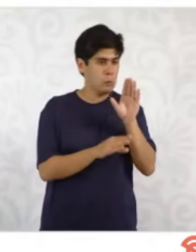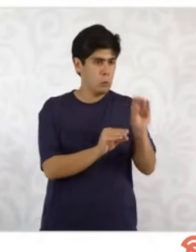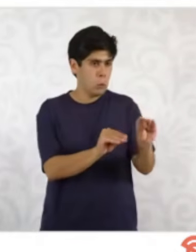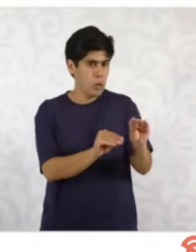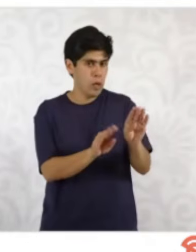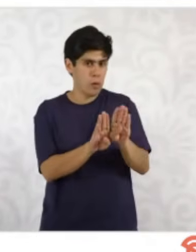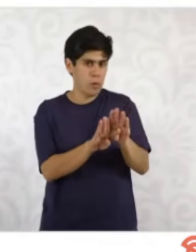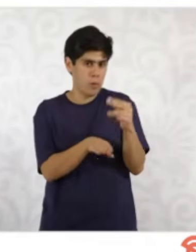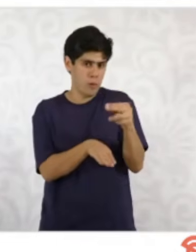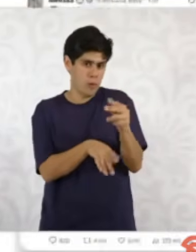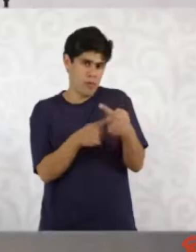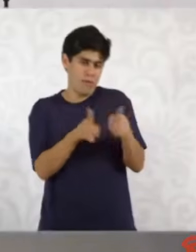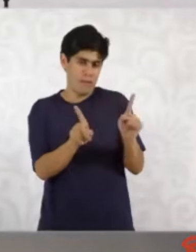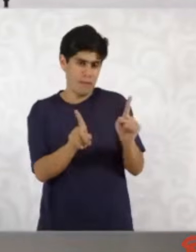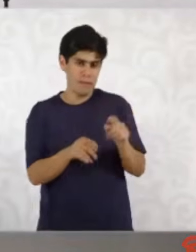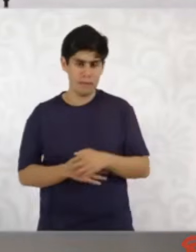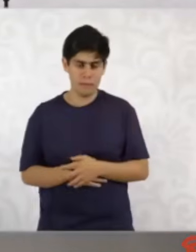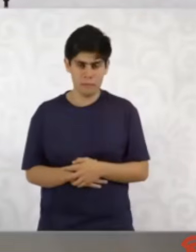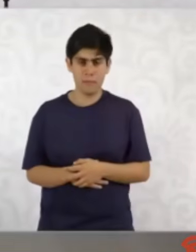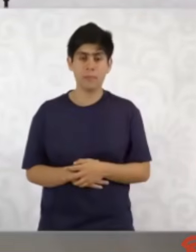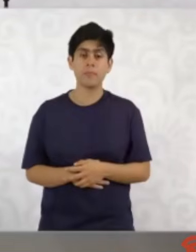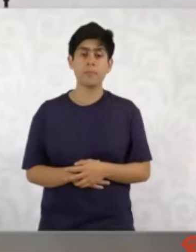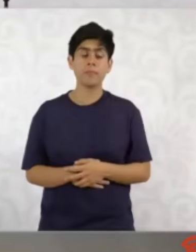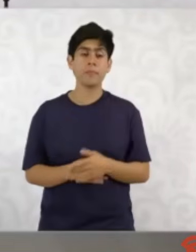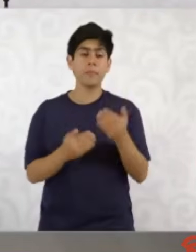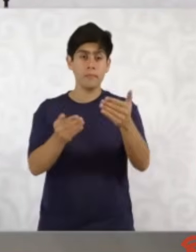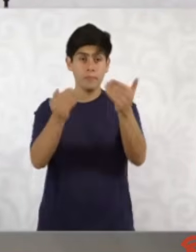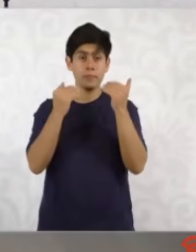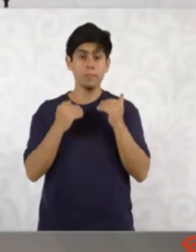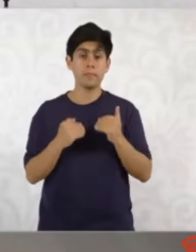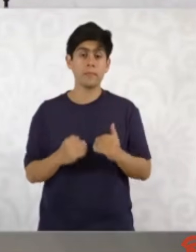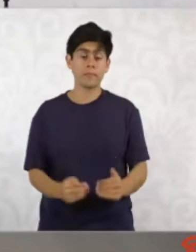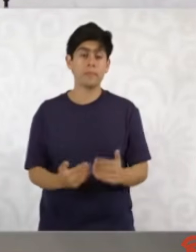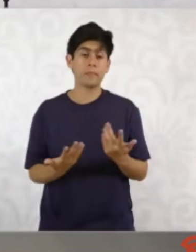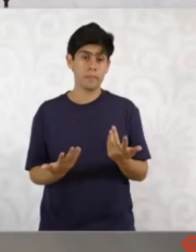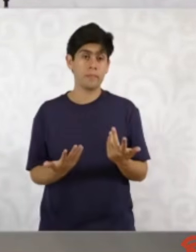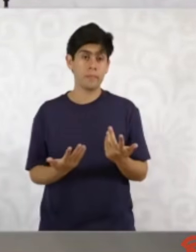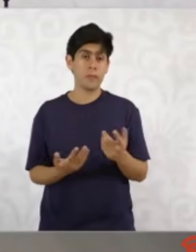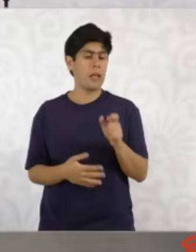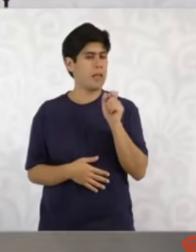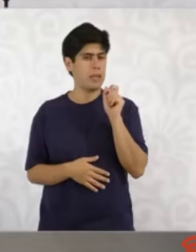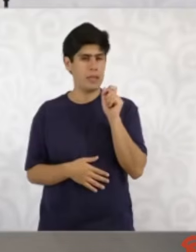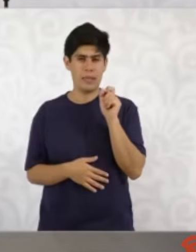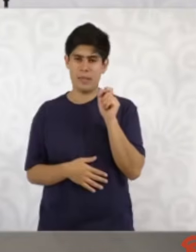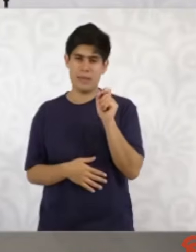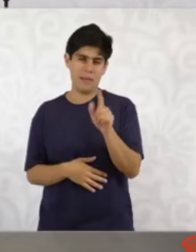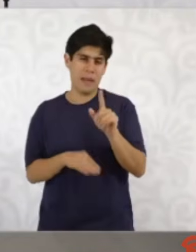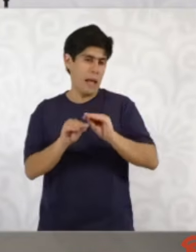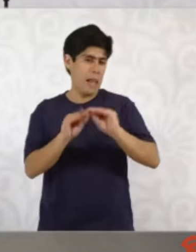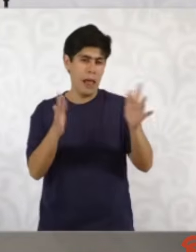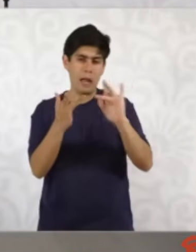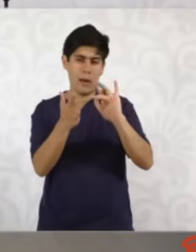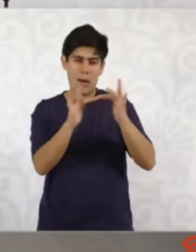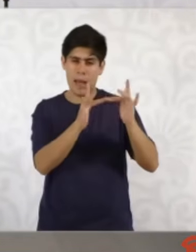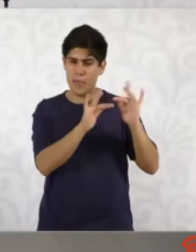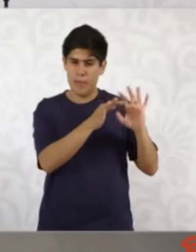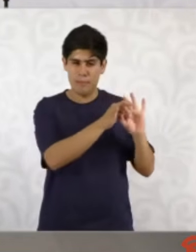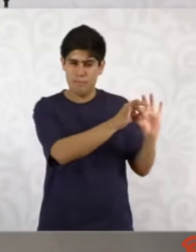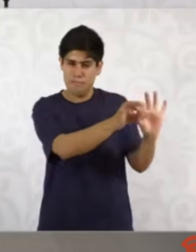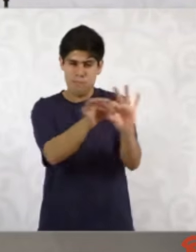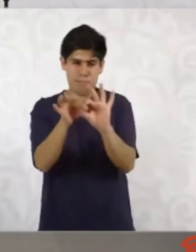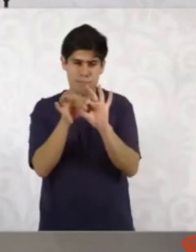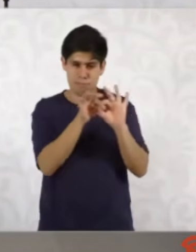censurar. Adelante. No se podía quedar atrás todo el ecosistema de redes sociales. Aquí está